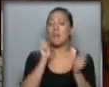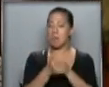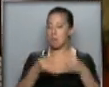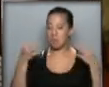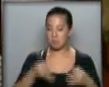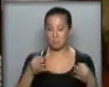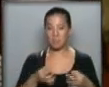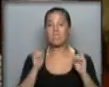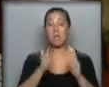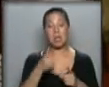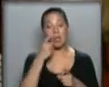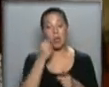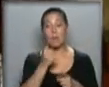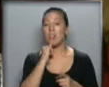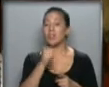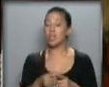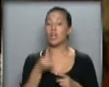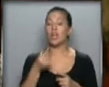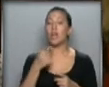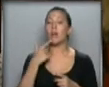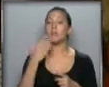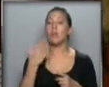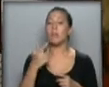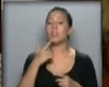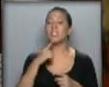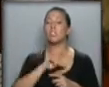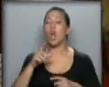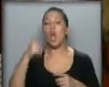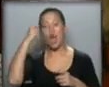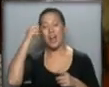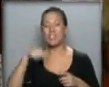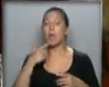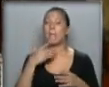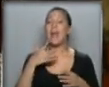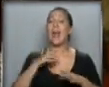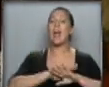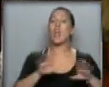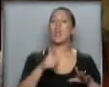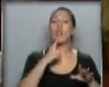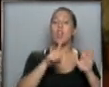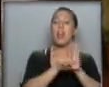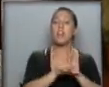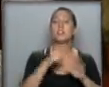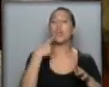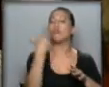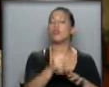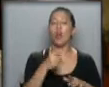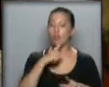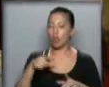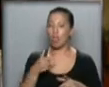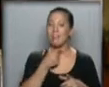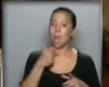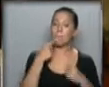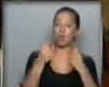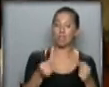pérez esquivel se refirió a la posibilidad de impedir que el congreso sesionará hoy para sancionar las leyes sobre la reforma judicial y